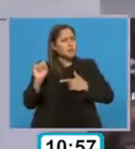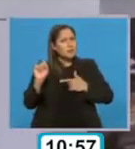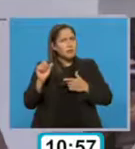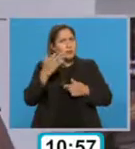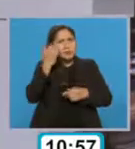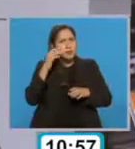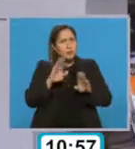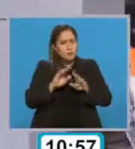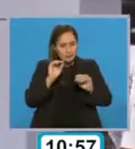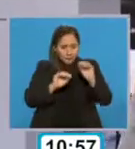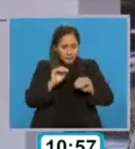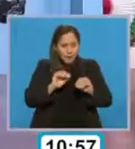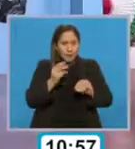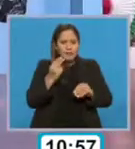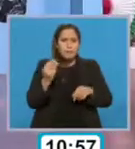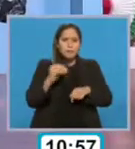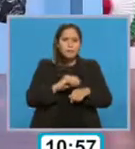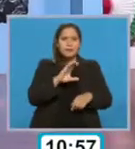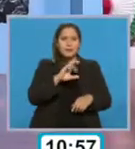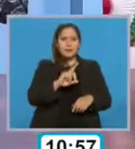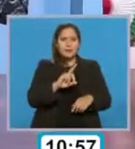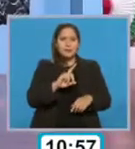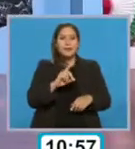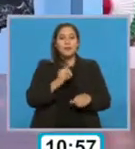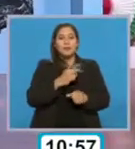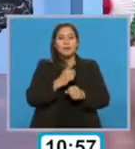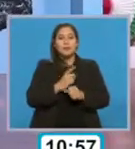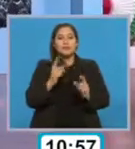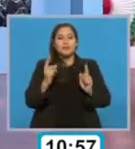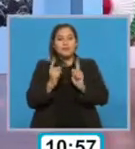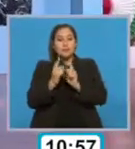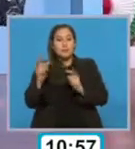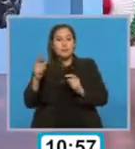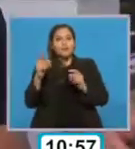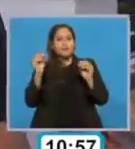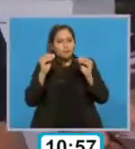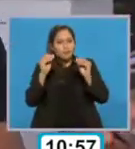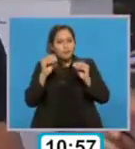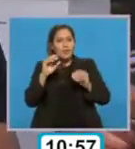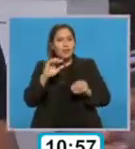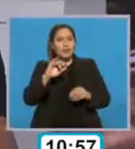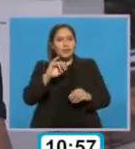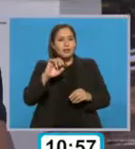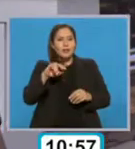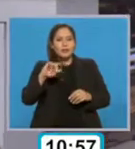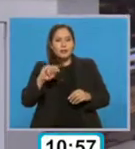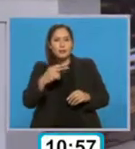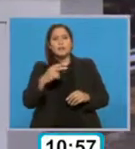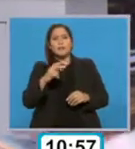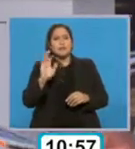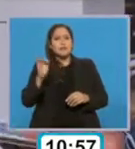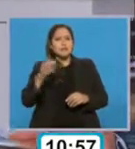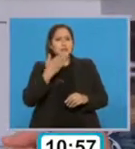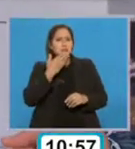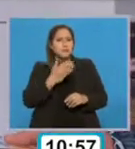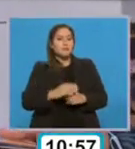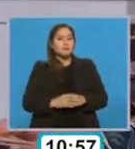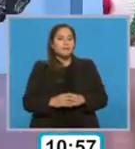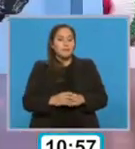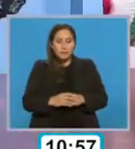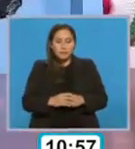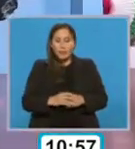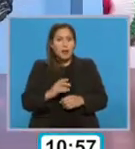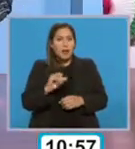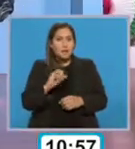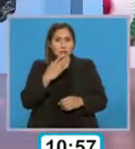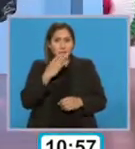la vamos a hacer, pero la necesito en el disco. Tuvimos la oportunidad de que él habló con Jenny Ajá. y pues la aceptaron. Así, Dije, así de simple,